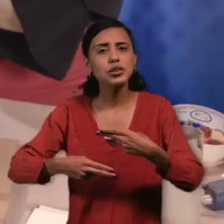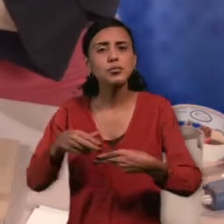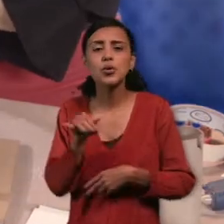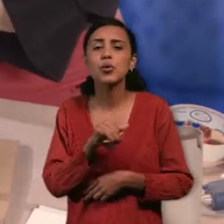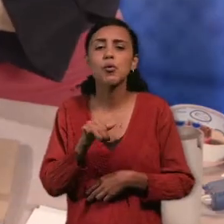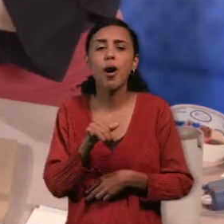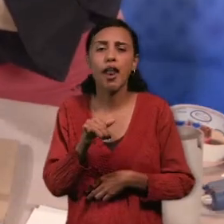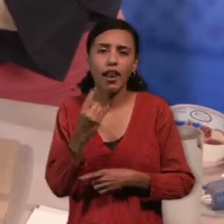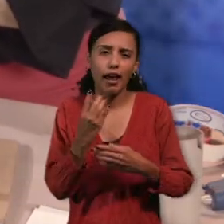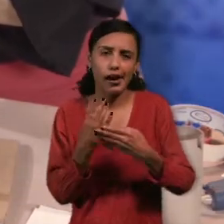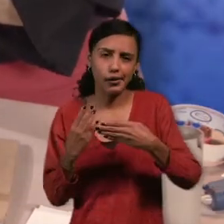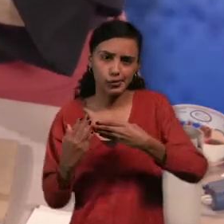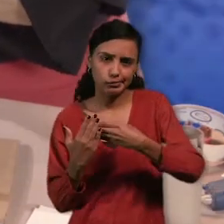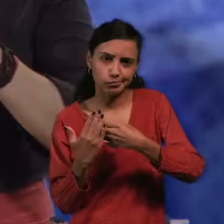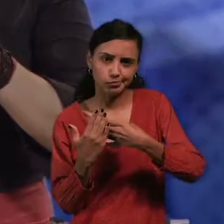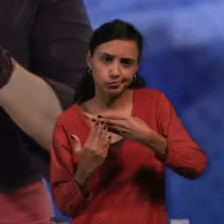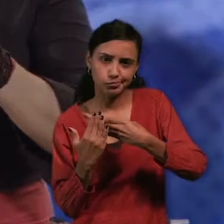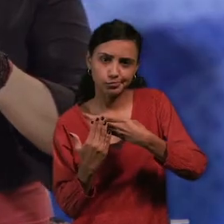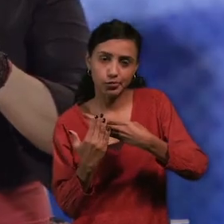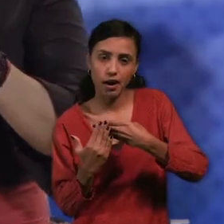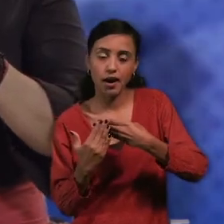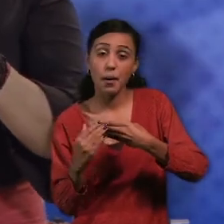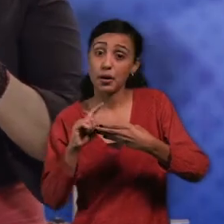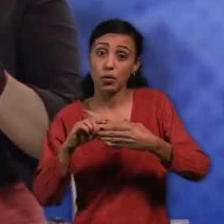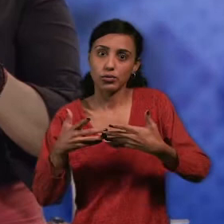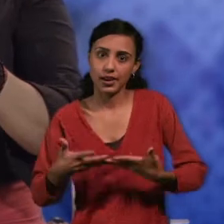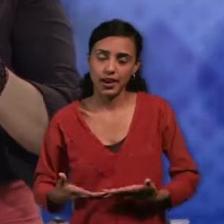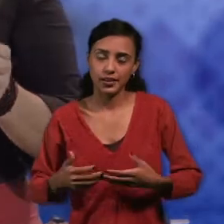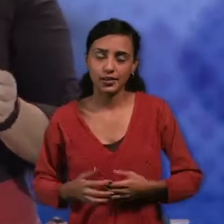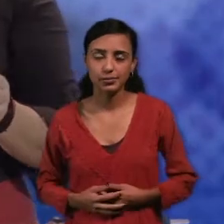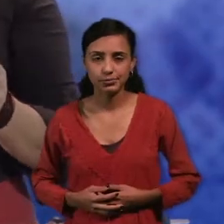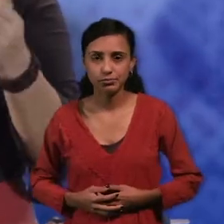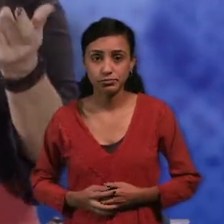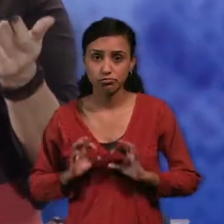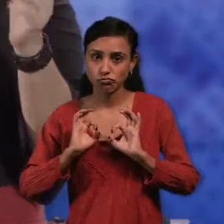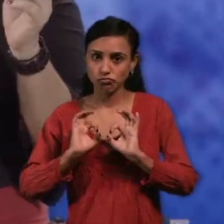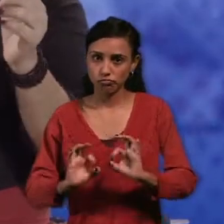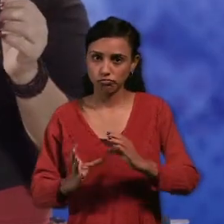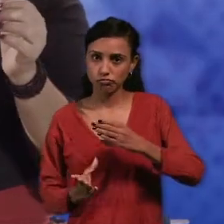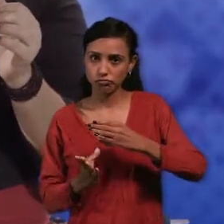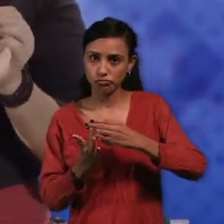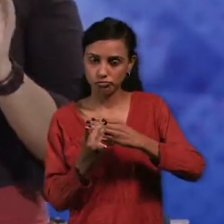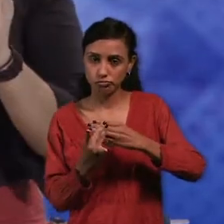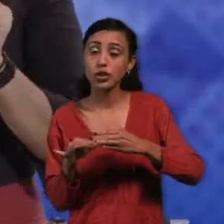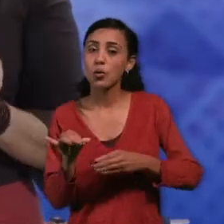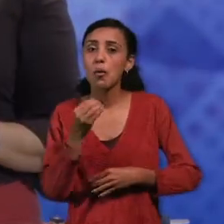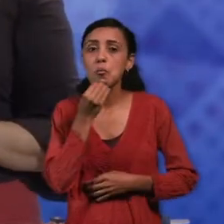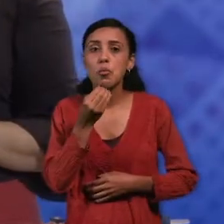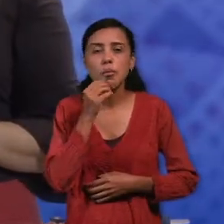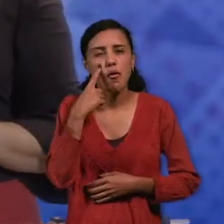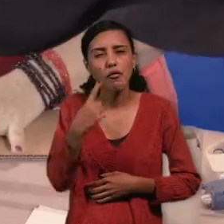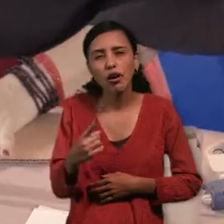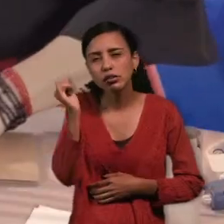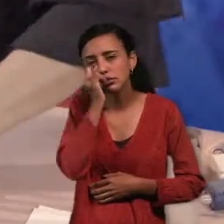de pestañita en la cual el teléfono va a quedar seguro y agarrado y además nos va a permitir ver lo que